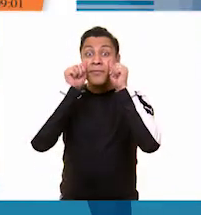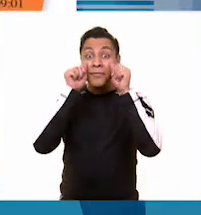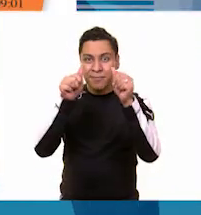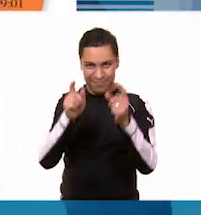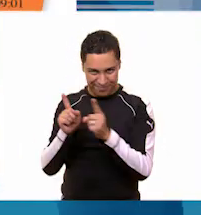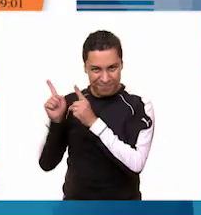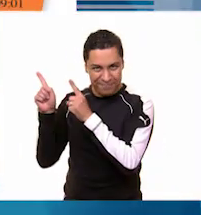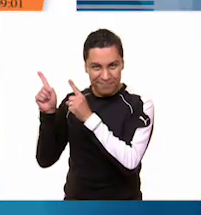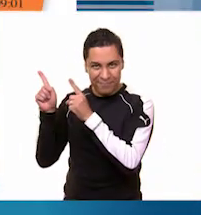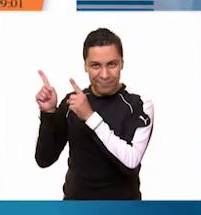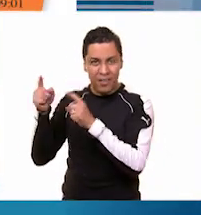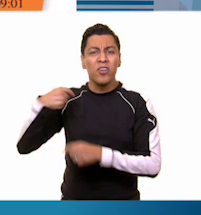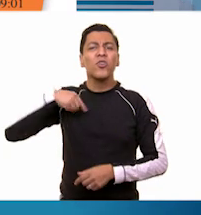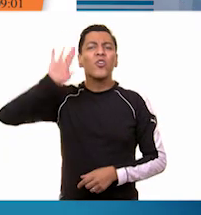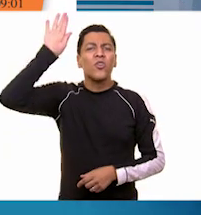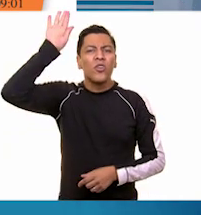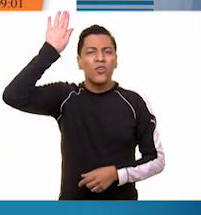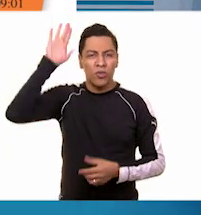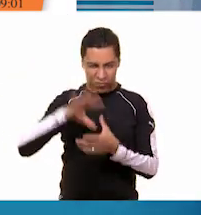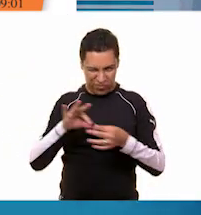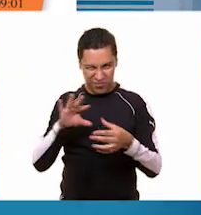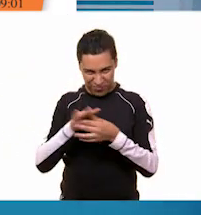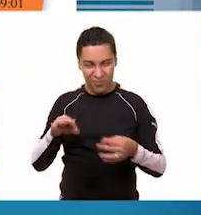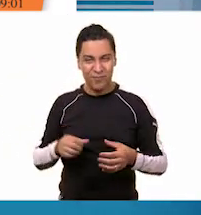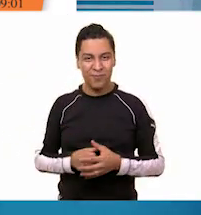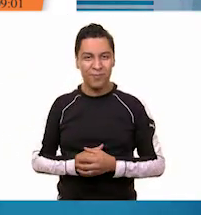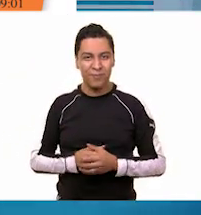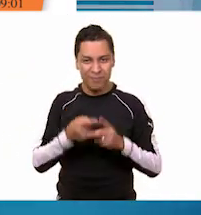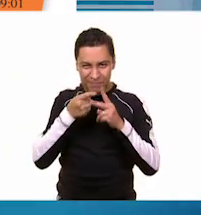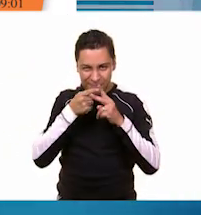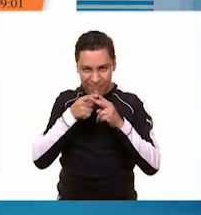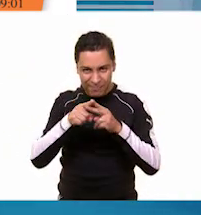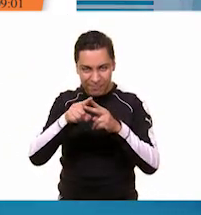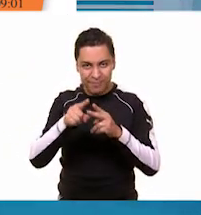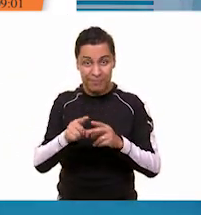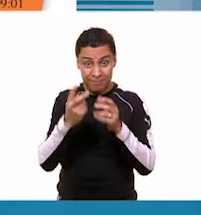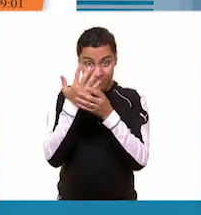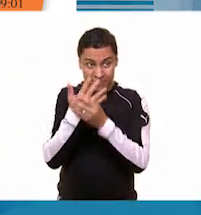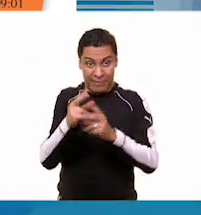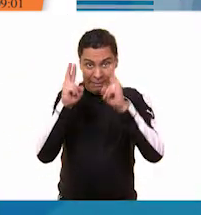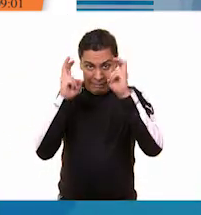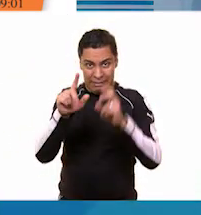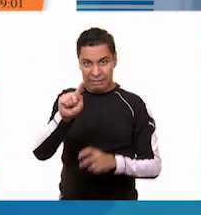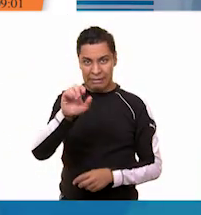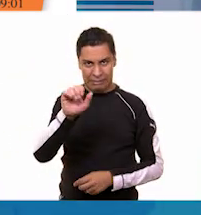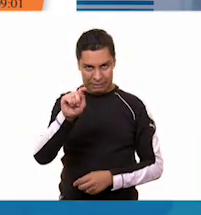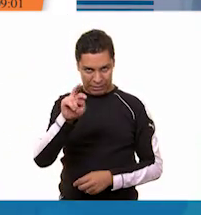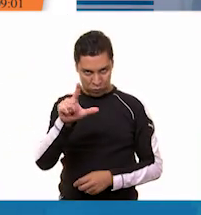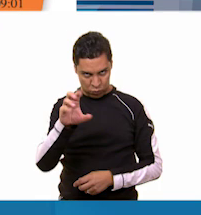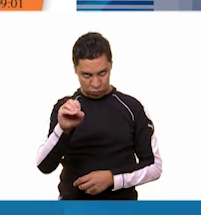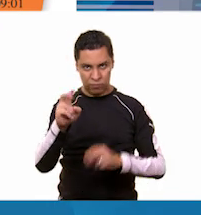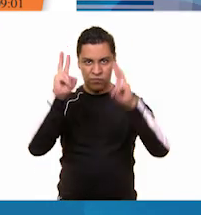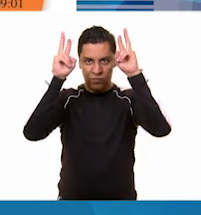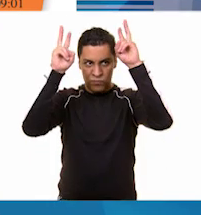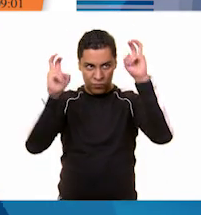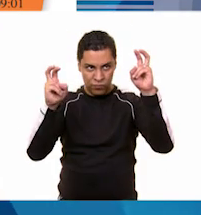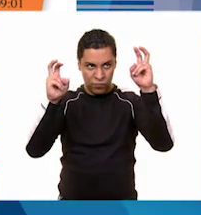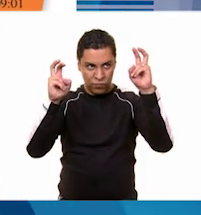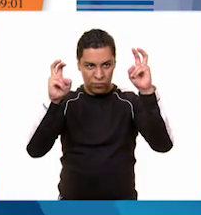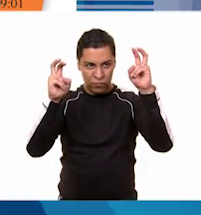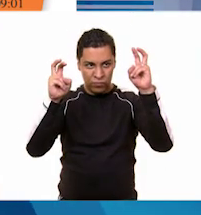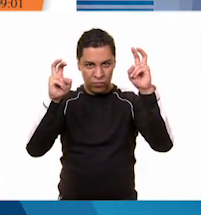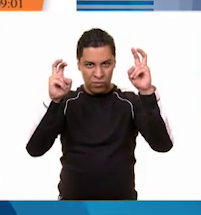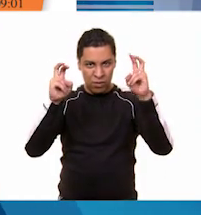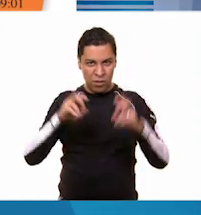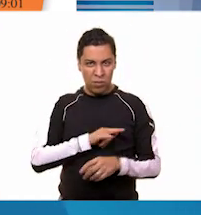casa. Yo comienzo, profe. Dice, título: el